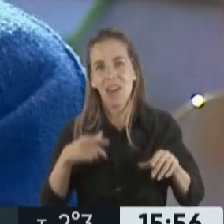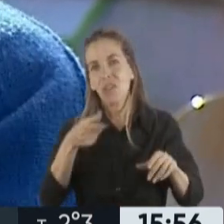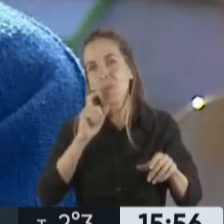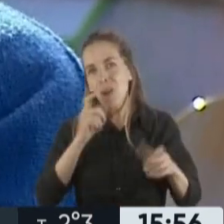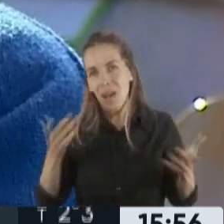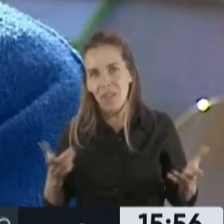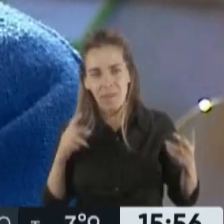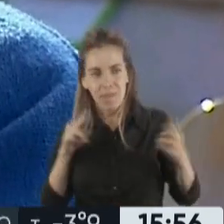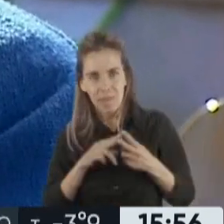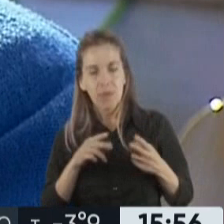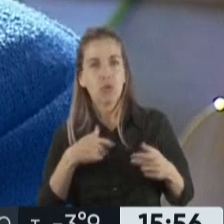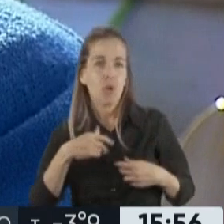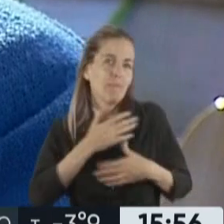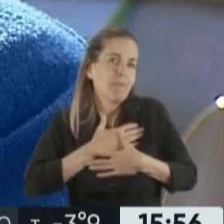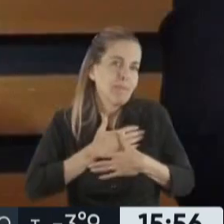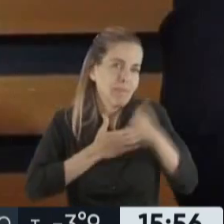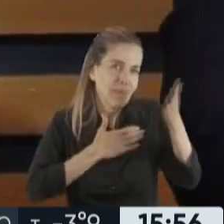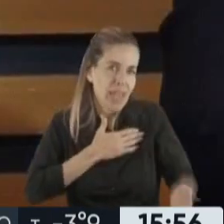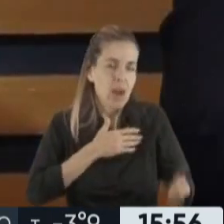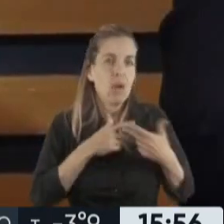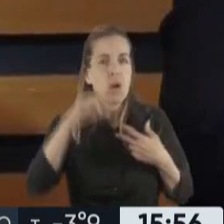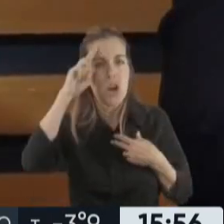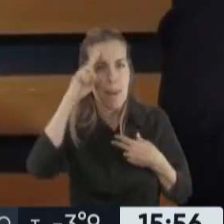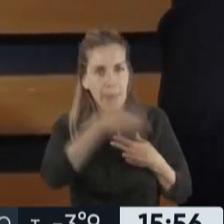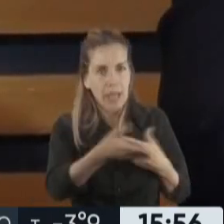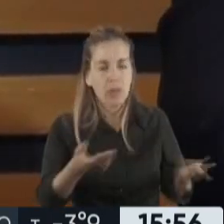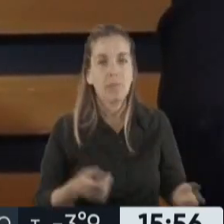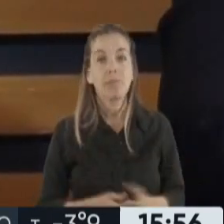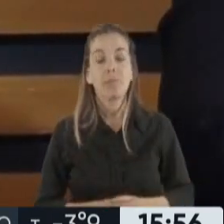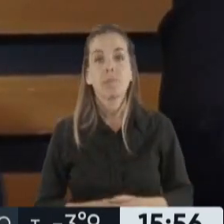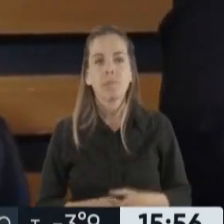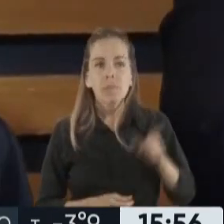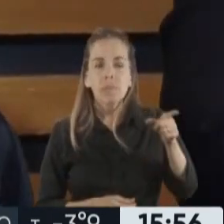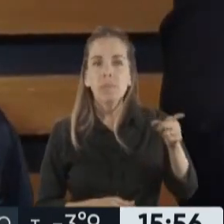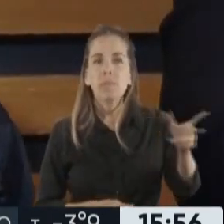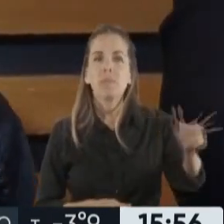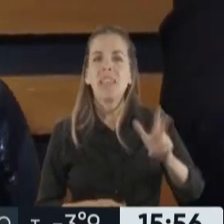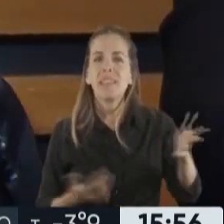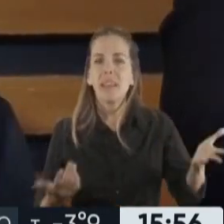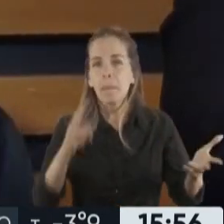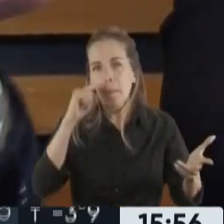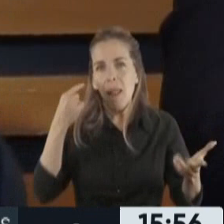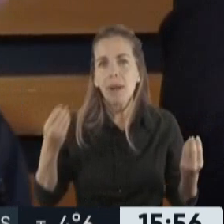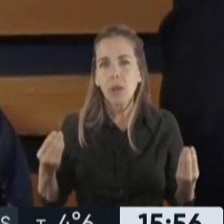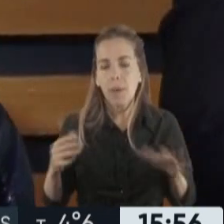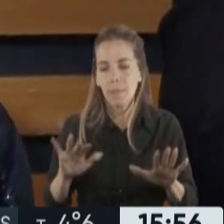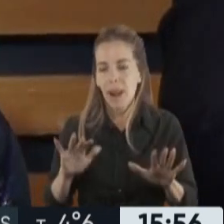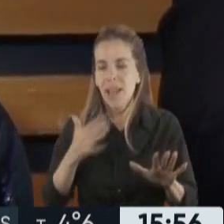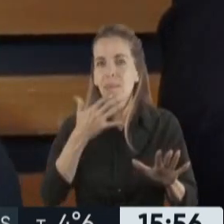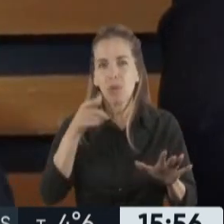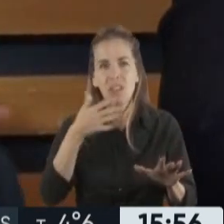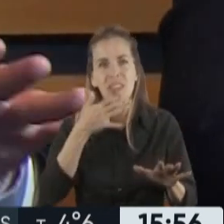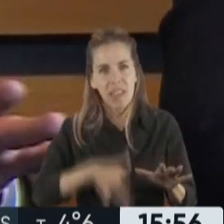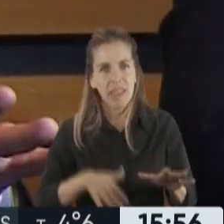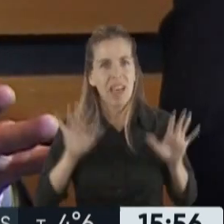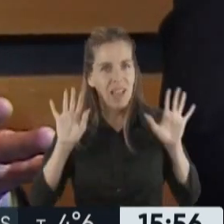Alguien a quien quiero mucho y respeto más. Y el gringo me dice, Alberto, para que entiendas esto,